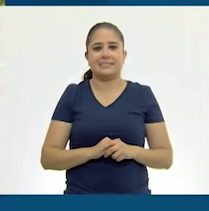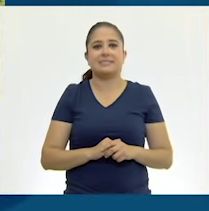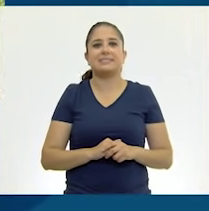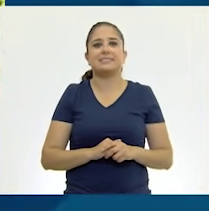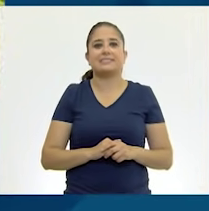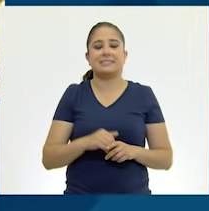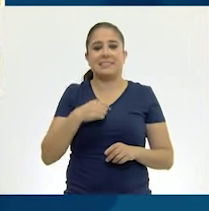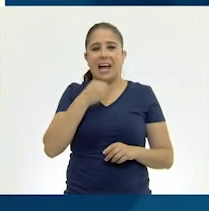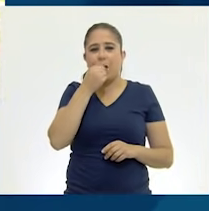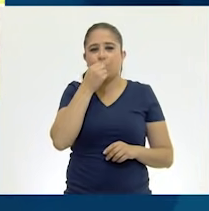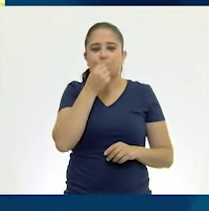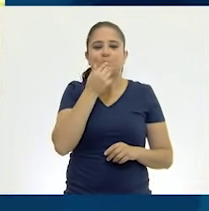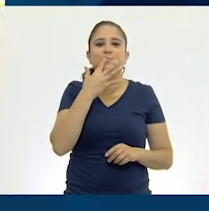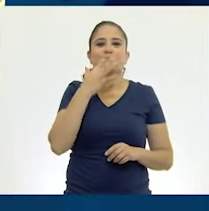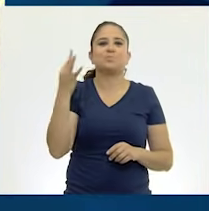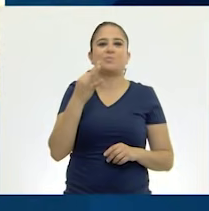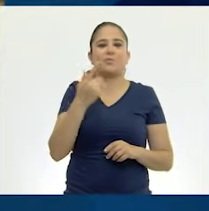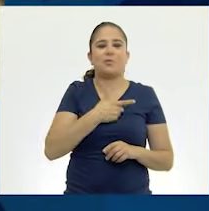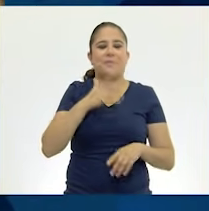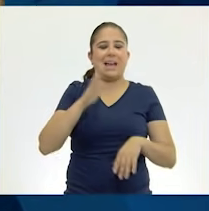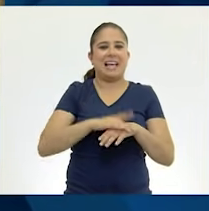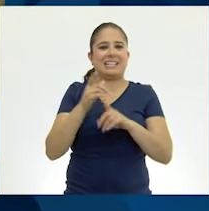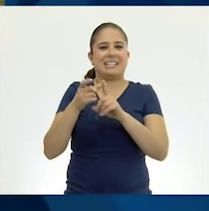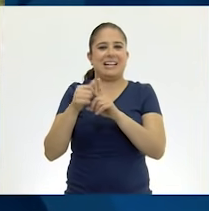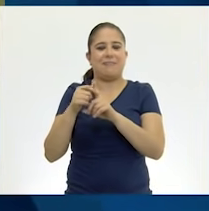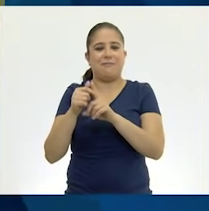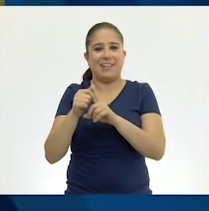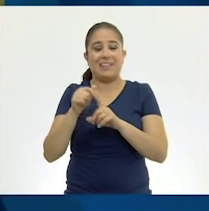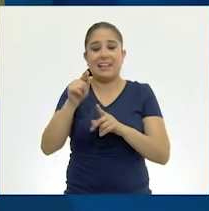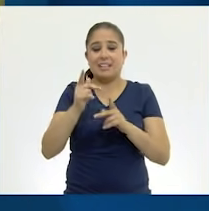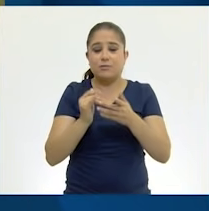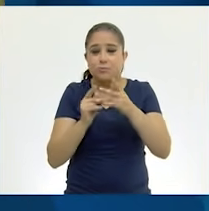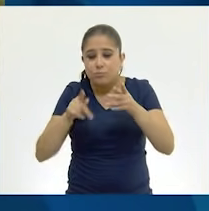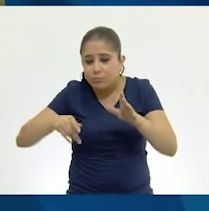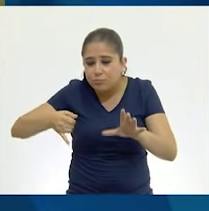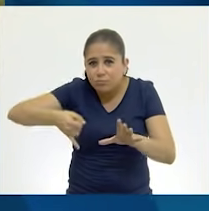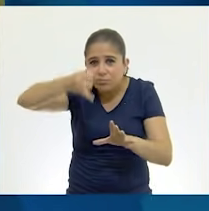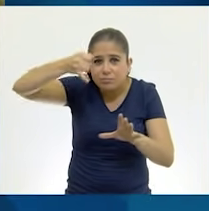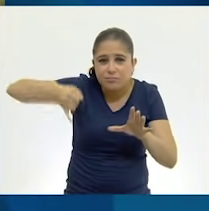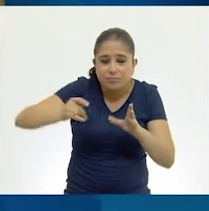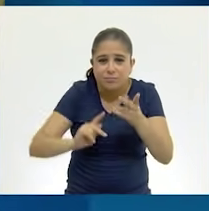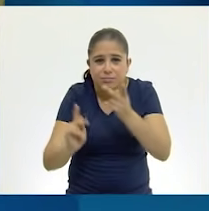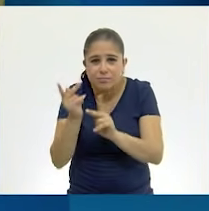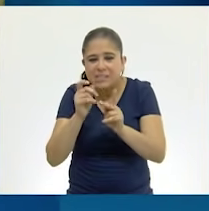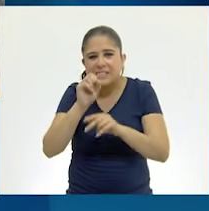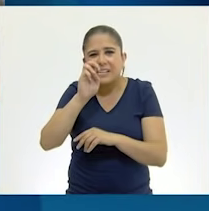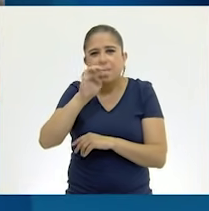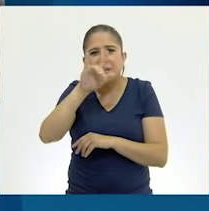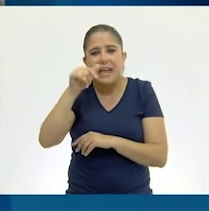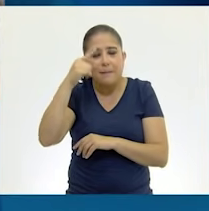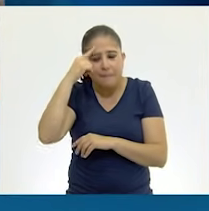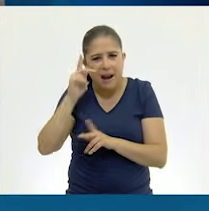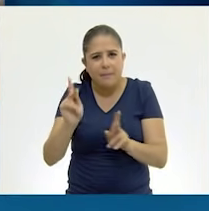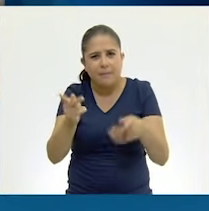Aníbal, a mí me gustó más que el cacahuate. De las semillas se saca un aceite que se vende para hacer champú.